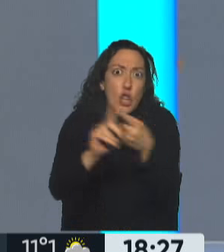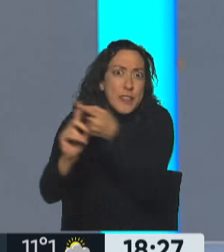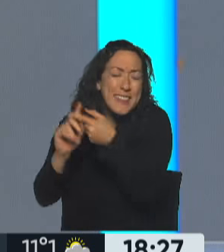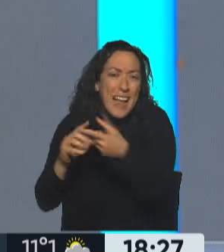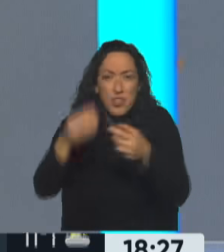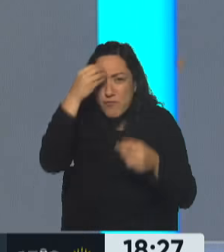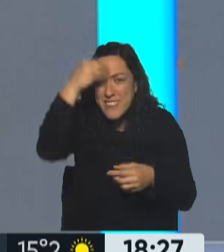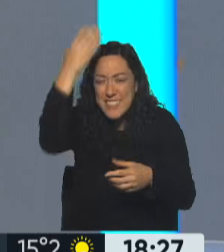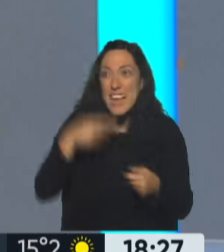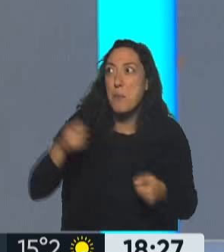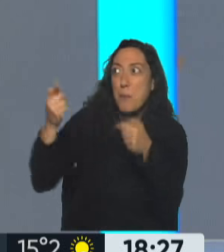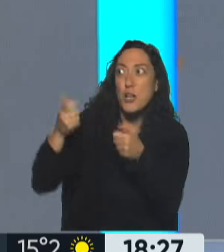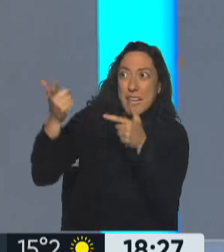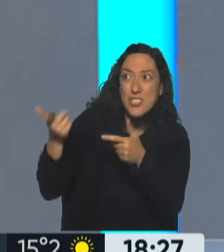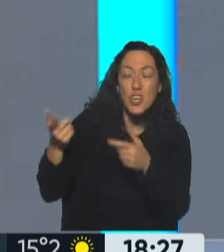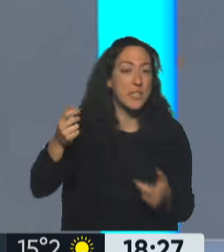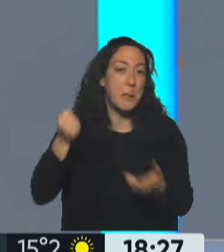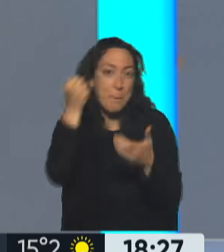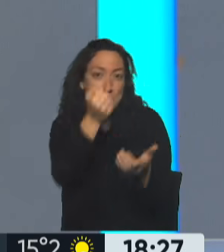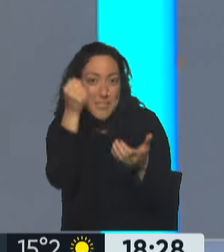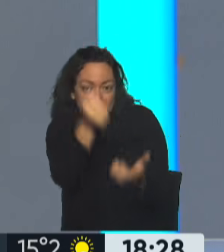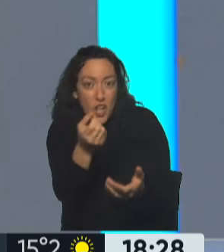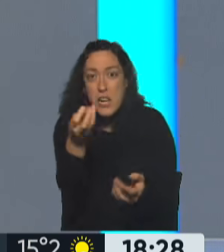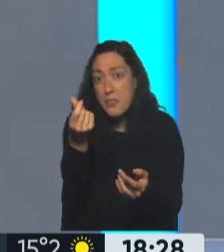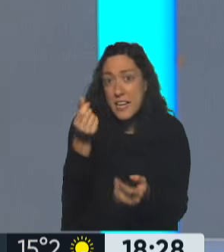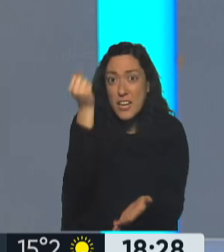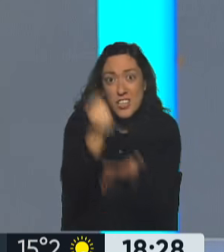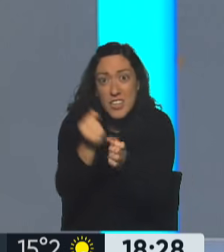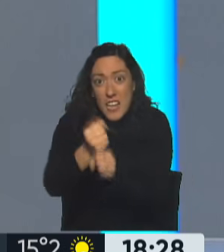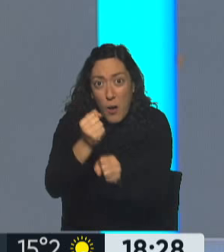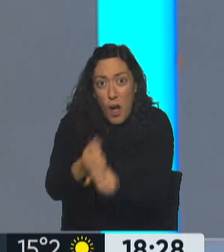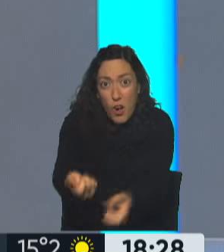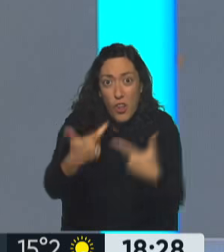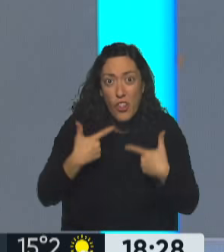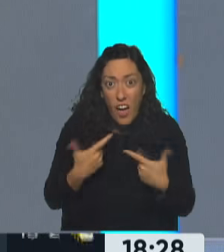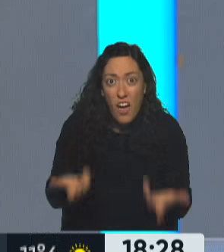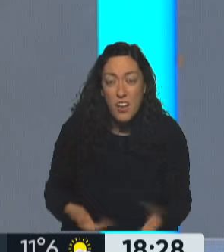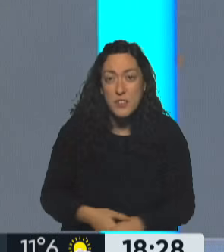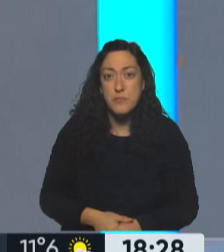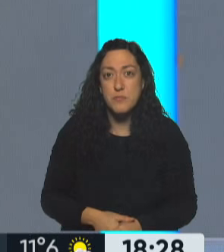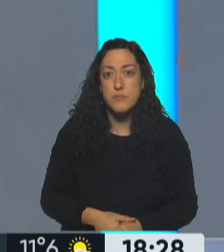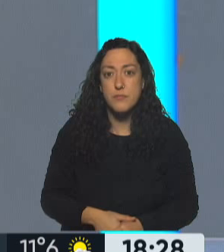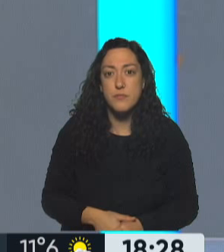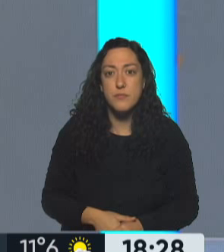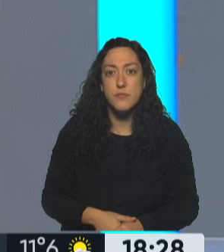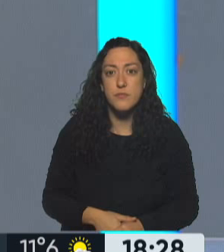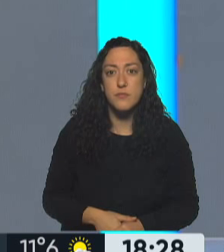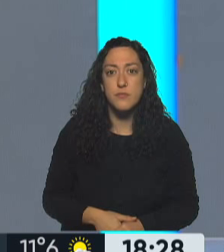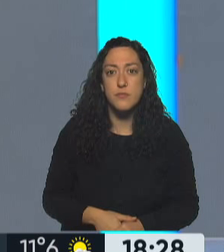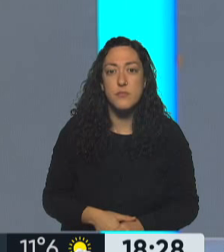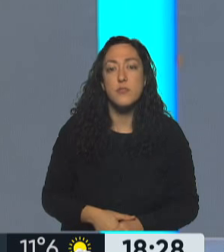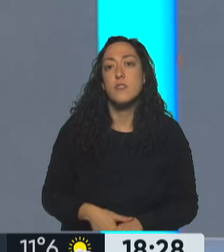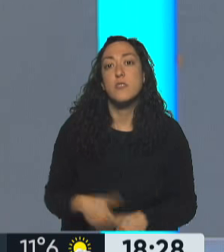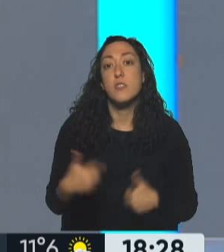son exportaciones, son inversiones, es dinero y es trabajo. Pero hay una parte que ya es, en las